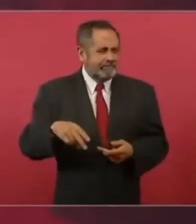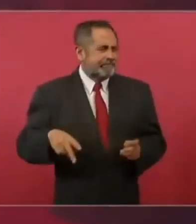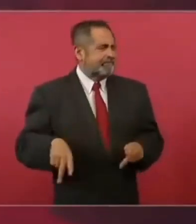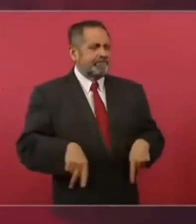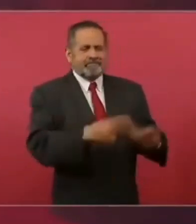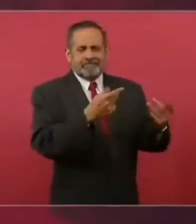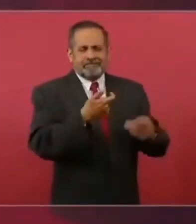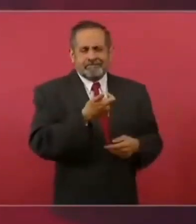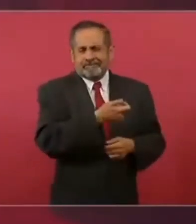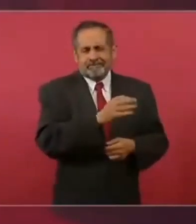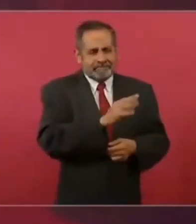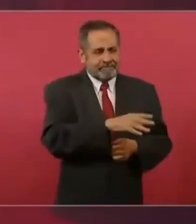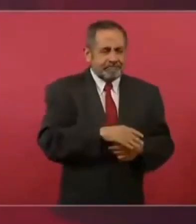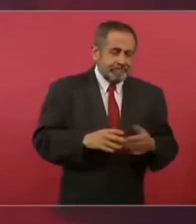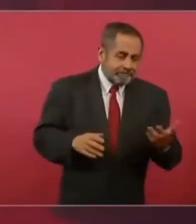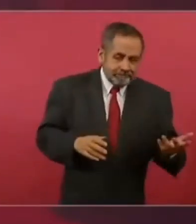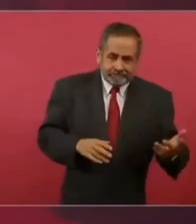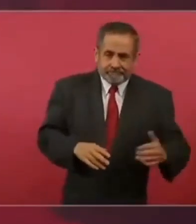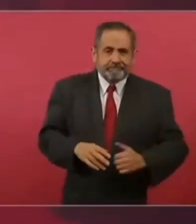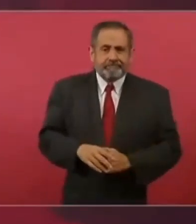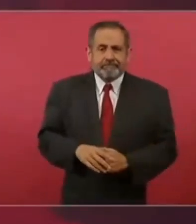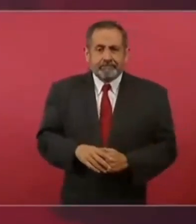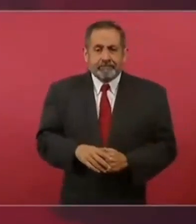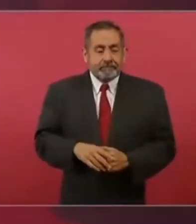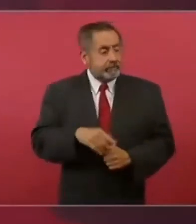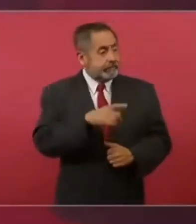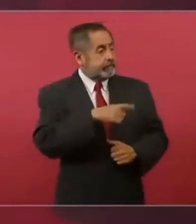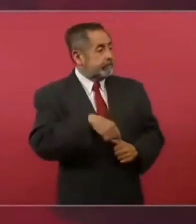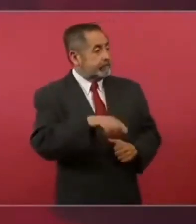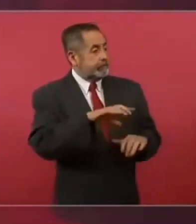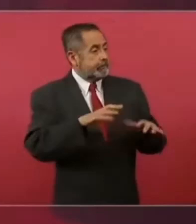y rescató a los